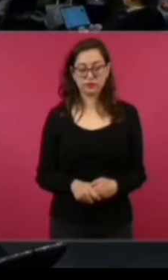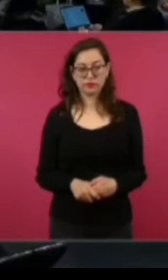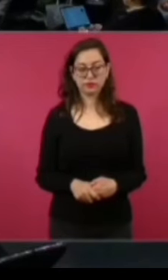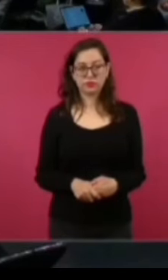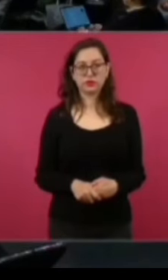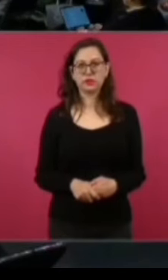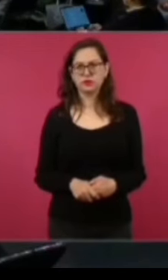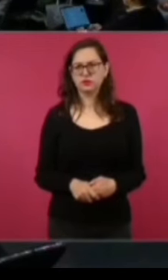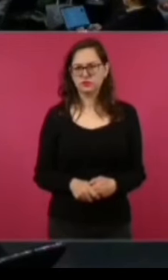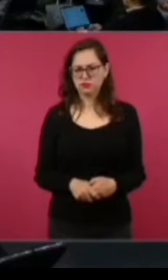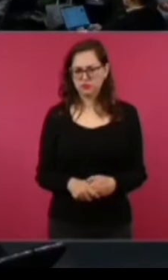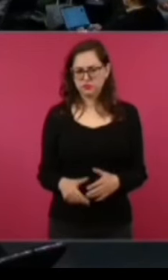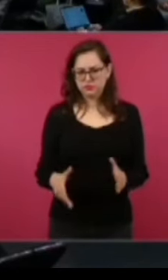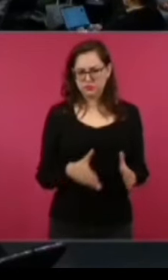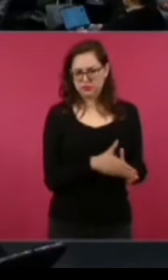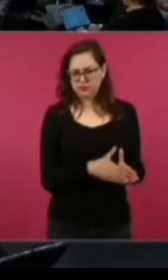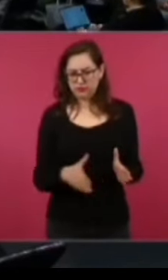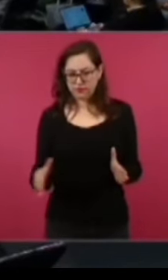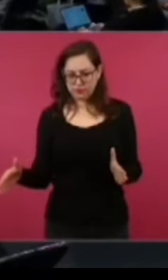desaparecieron